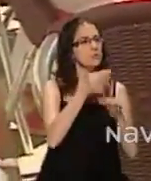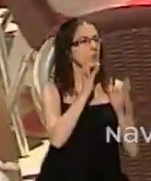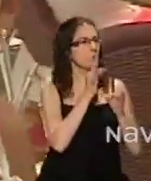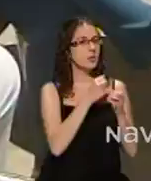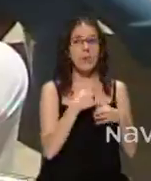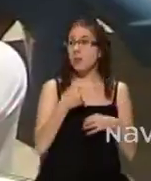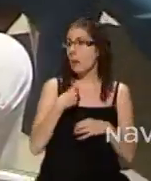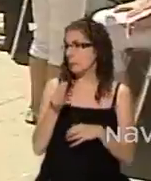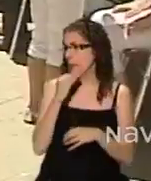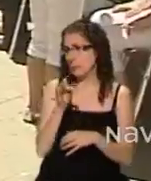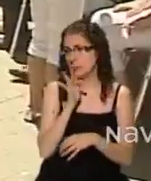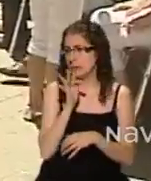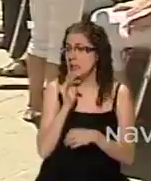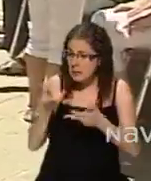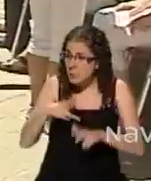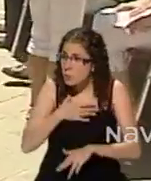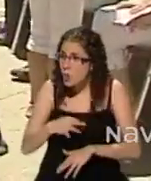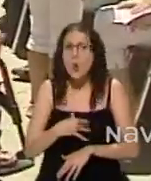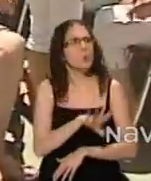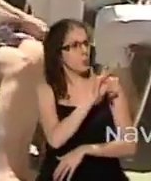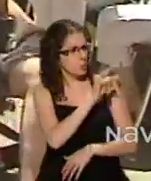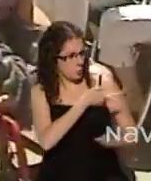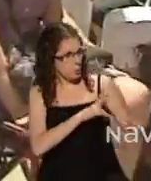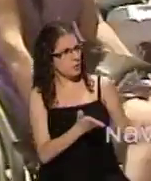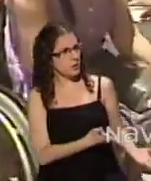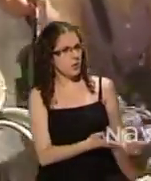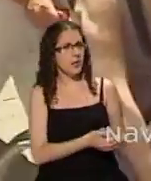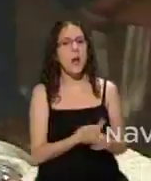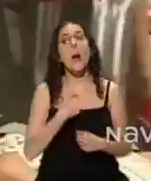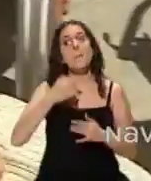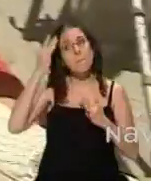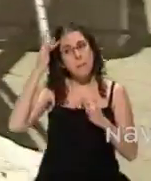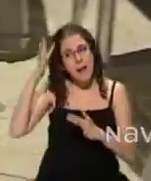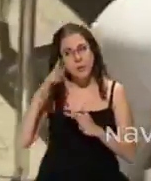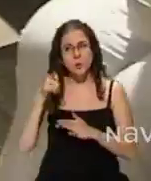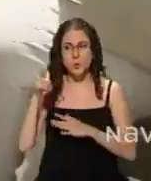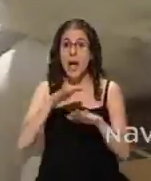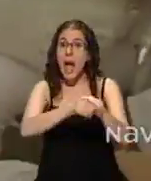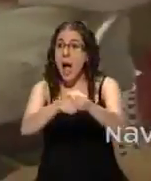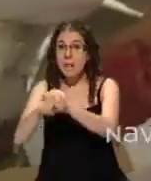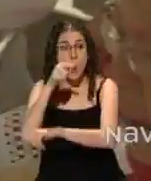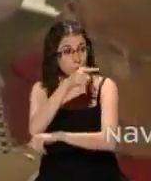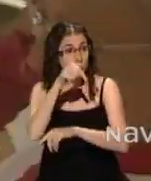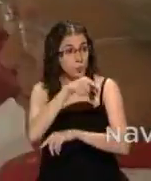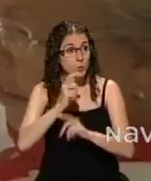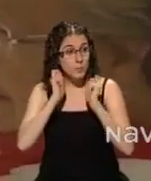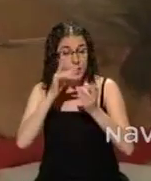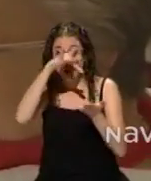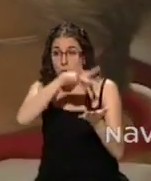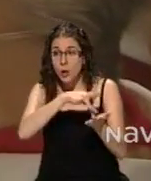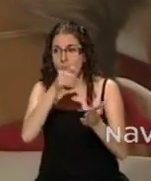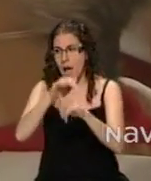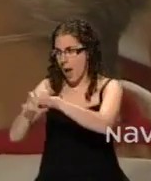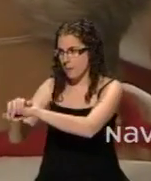Perfecto. Sí. He nacido en ellas. Imagino que a las amigas les invitará algo, como hombre, es su cumpleaños. Claro. Si no es el mismo